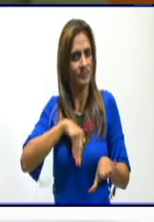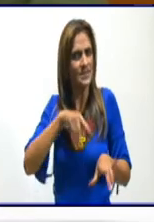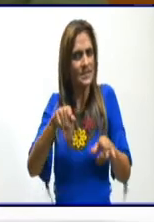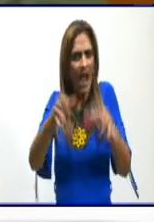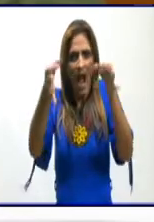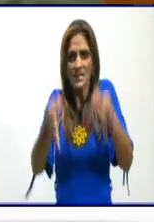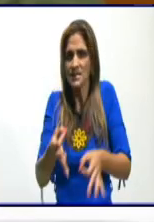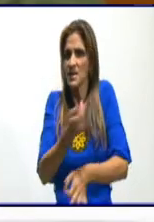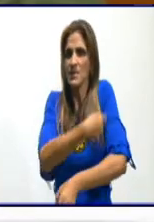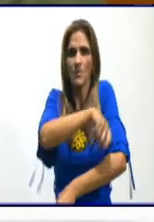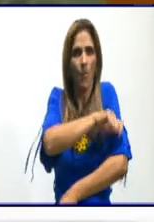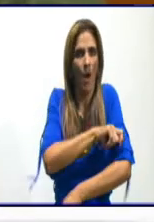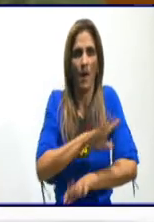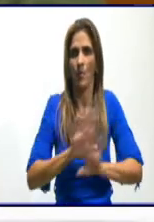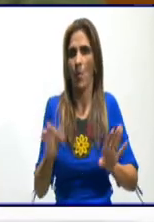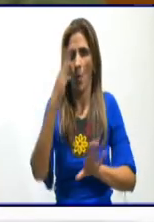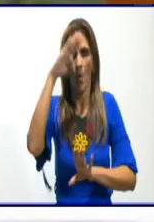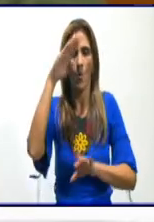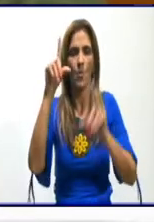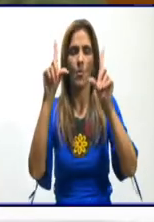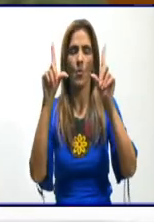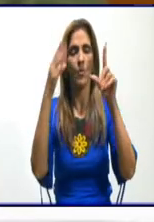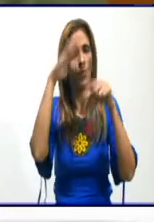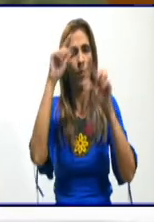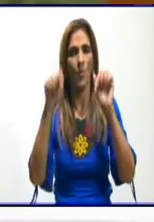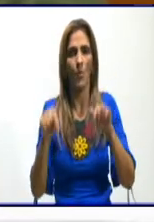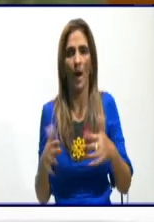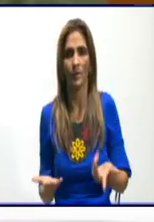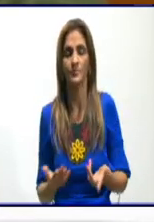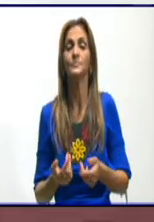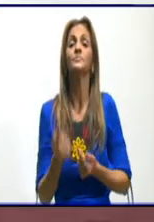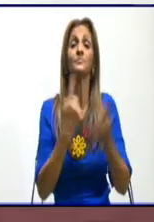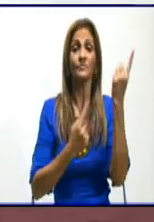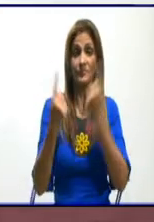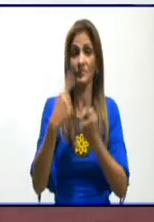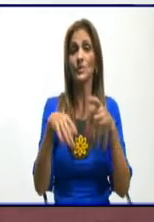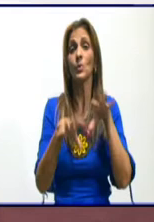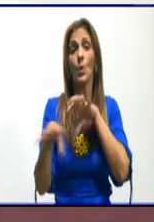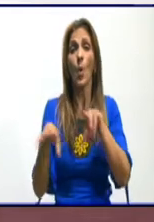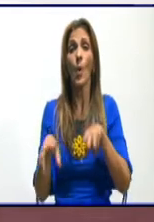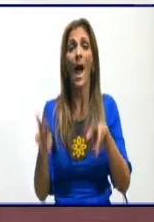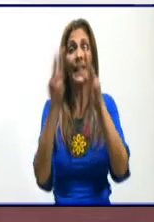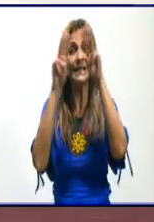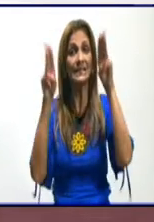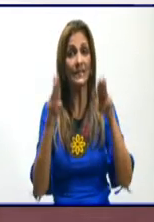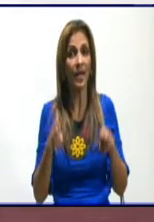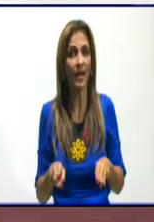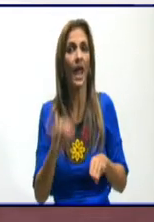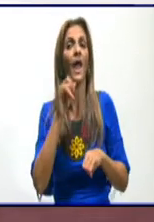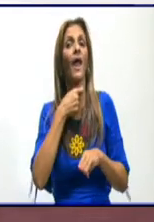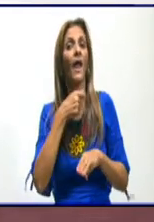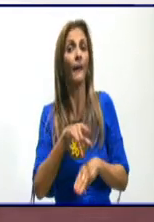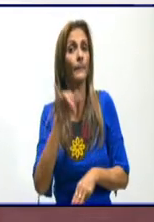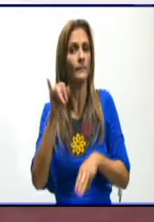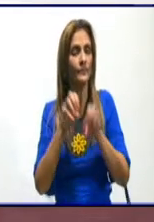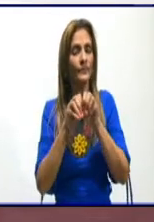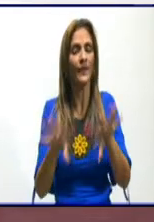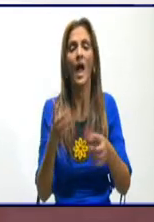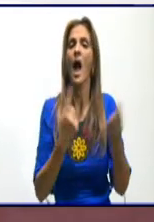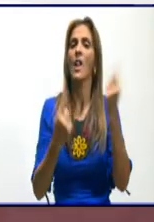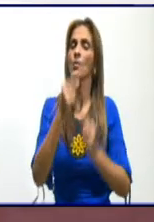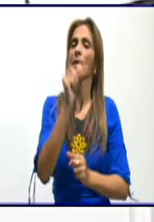algunos por las redes sociales han salido punto de vista criticando está esta situación yo creo que hay una